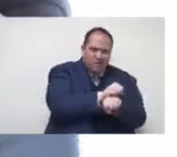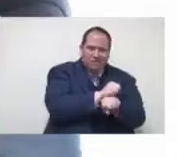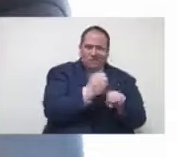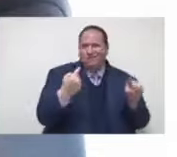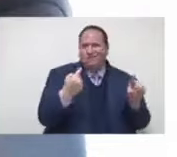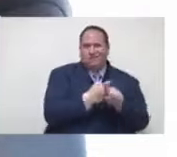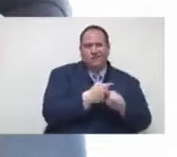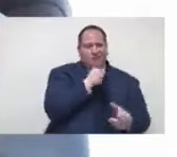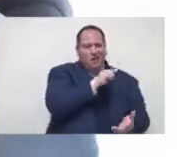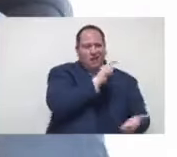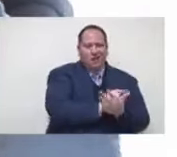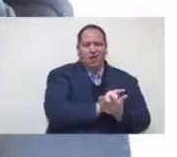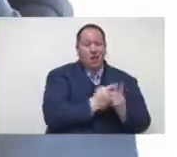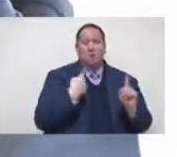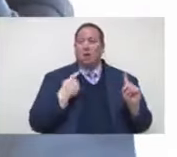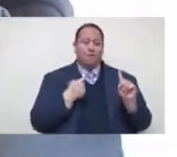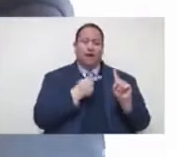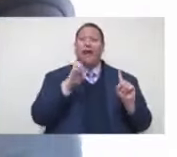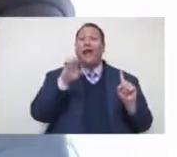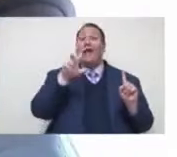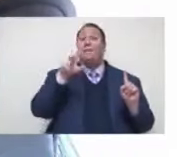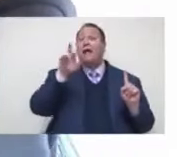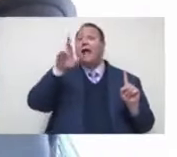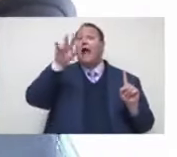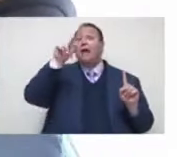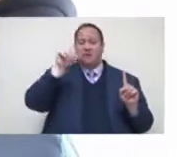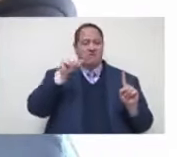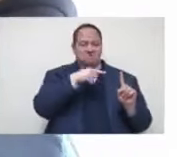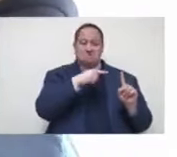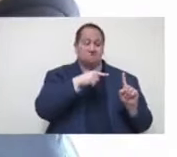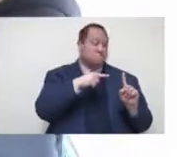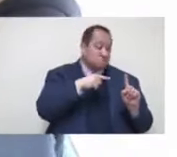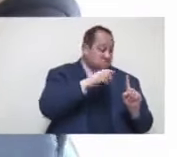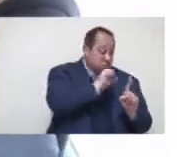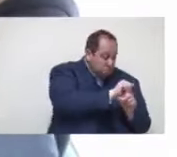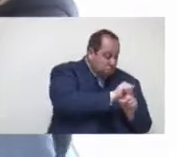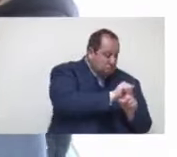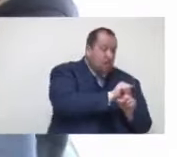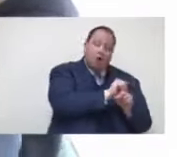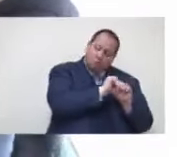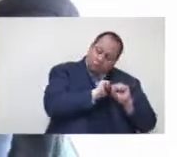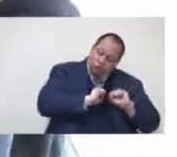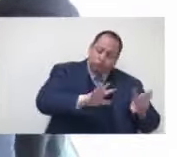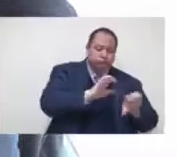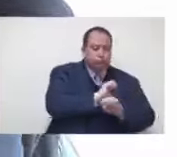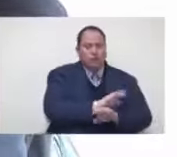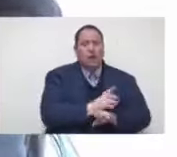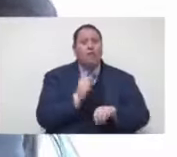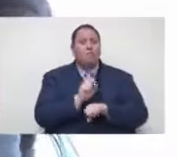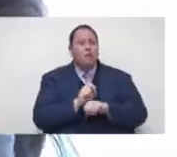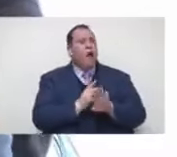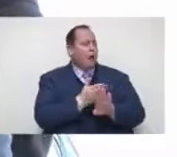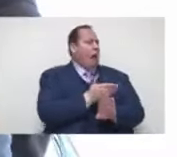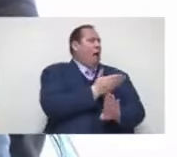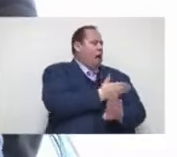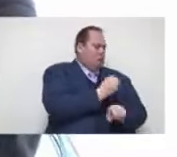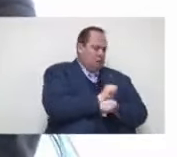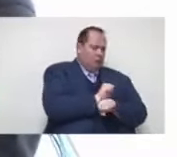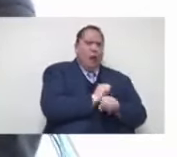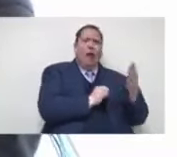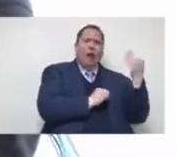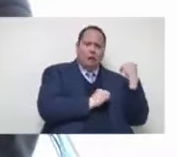El caso de un individuo apodado El Vallarta también terminó liberado en estas condiciones. Y días atrás también, o semanas